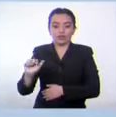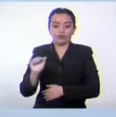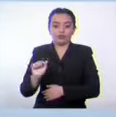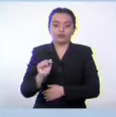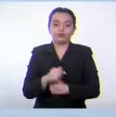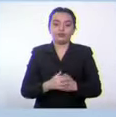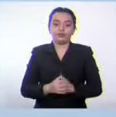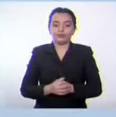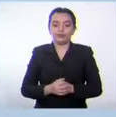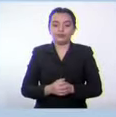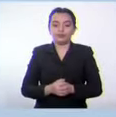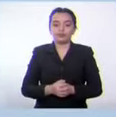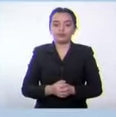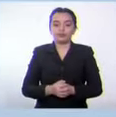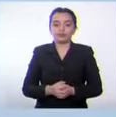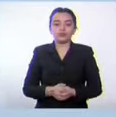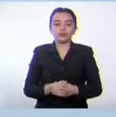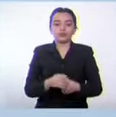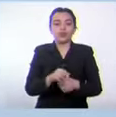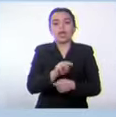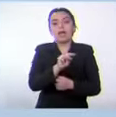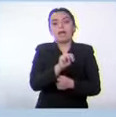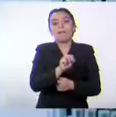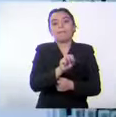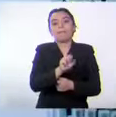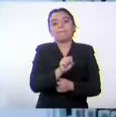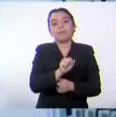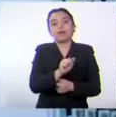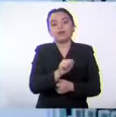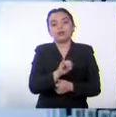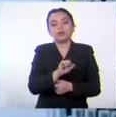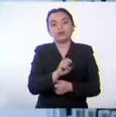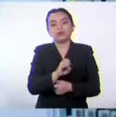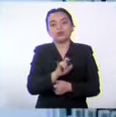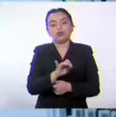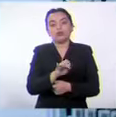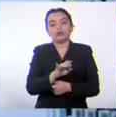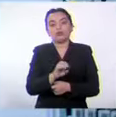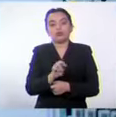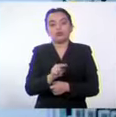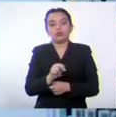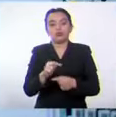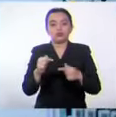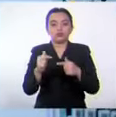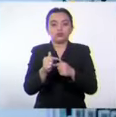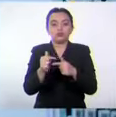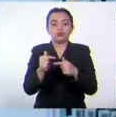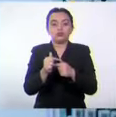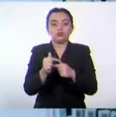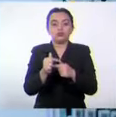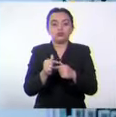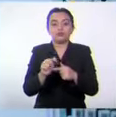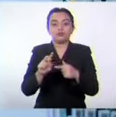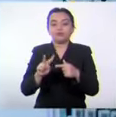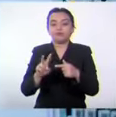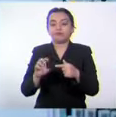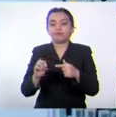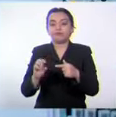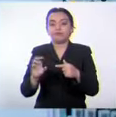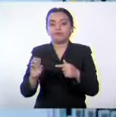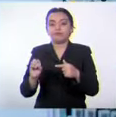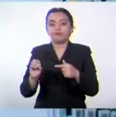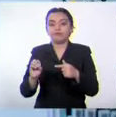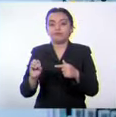Entonces, la masa de la solución es igual a